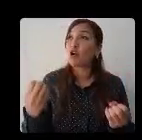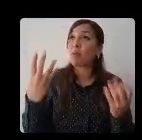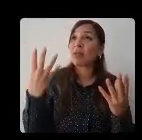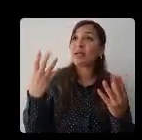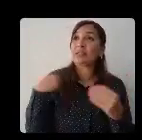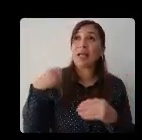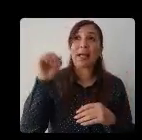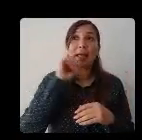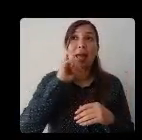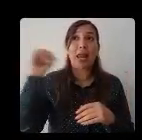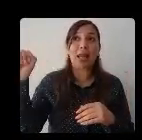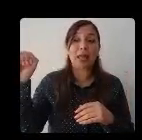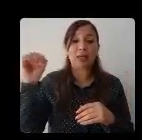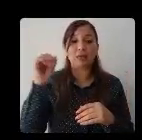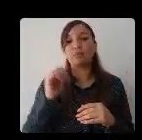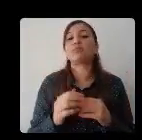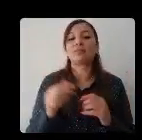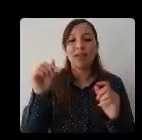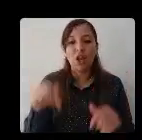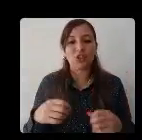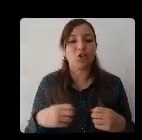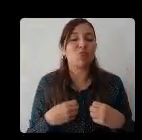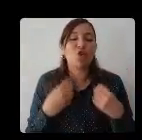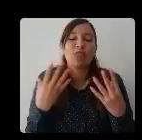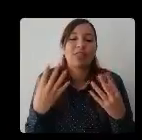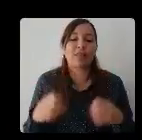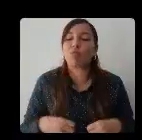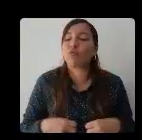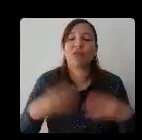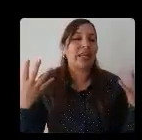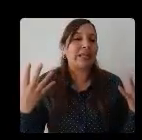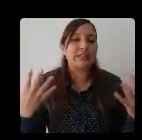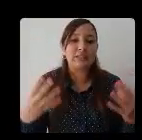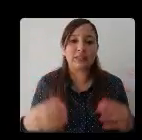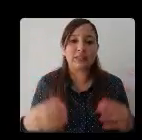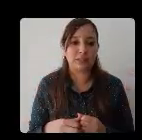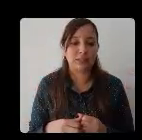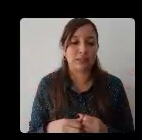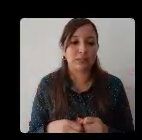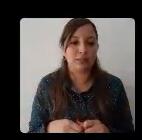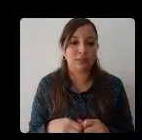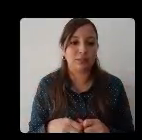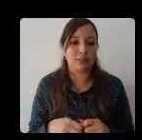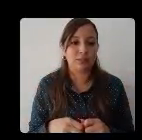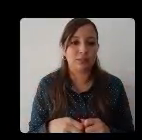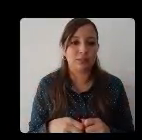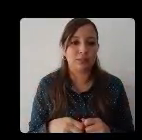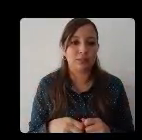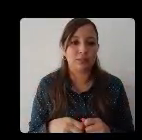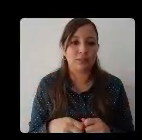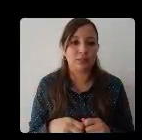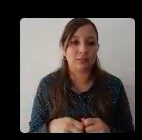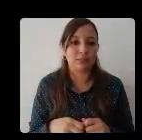feliz y contenta. Y así estoy muy, muy feliz de poder ser esto,